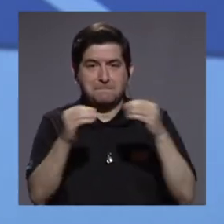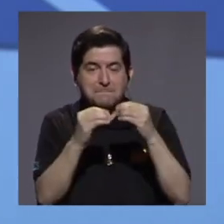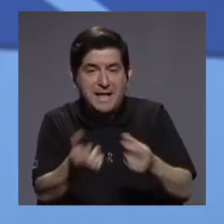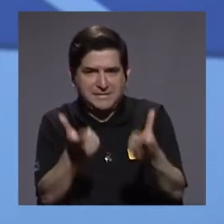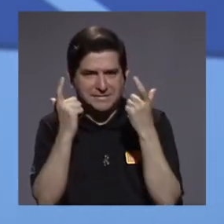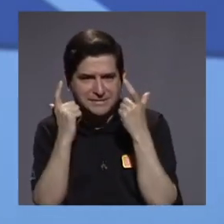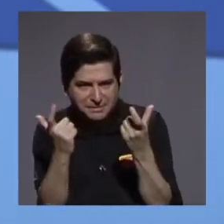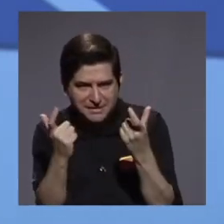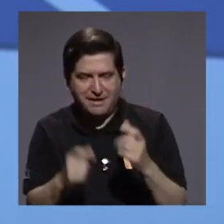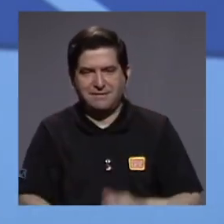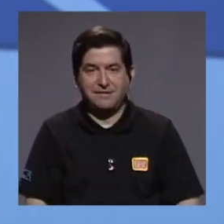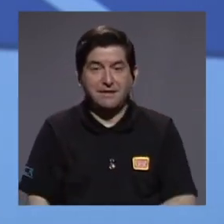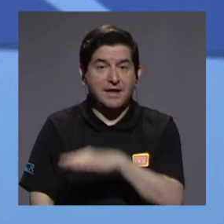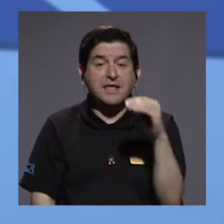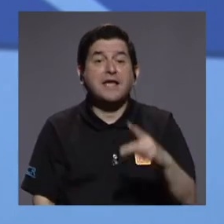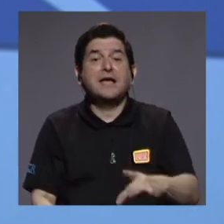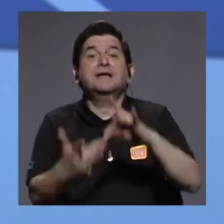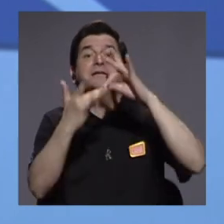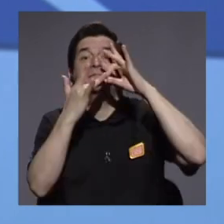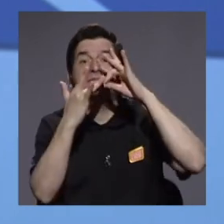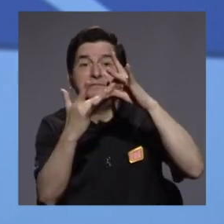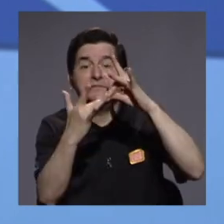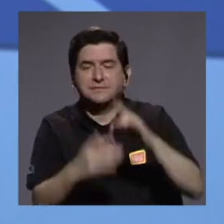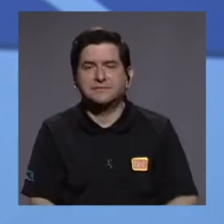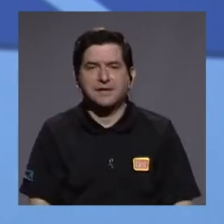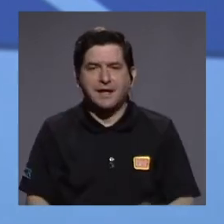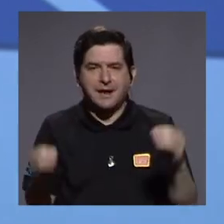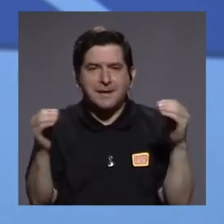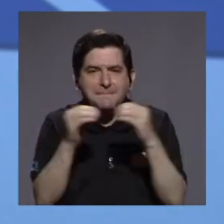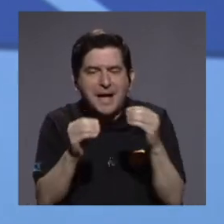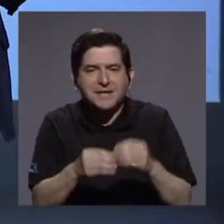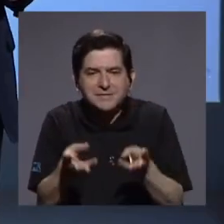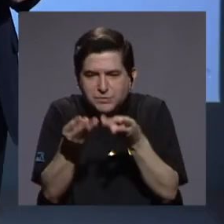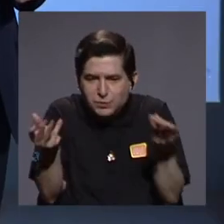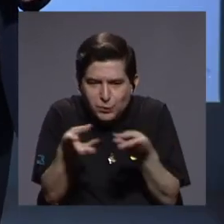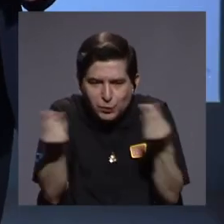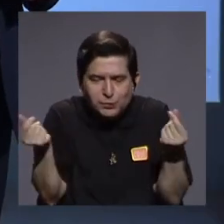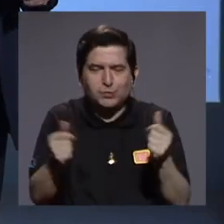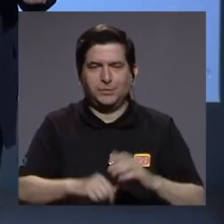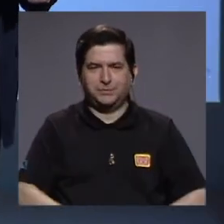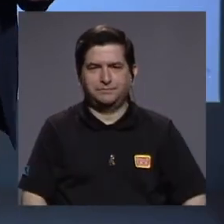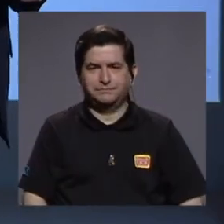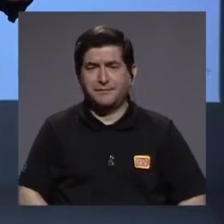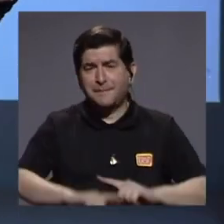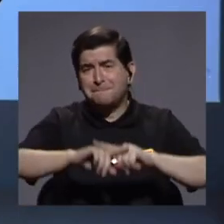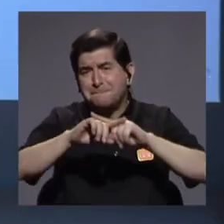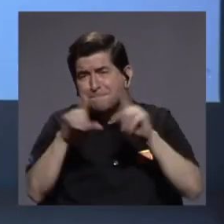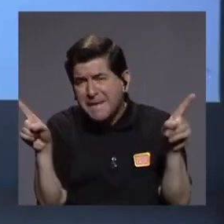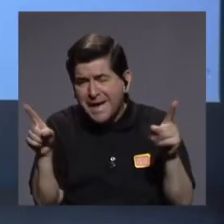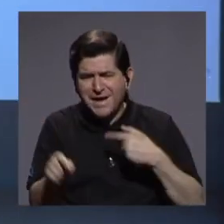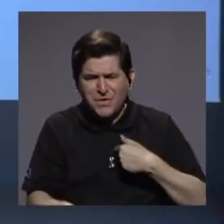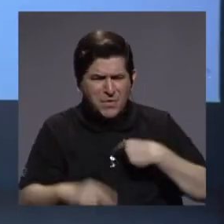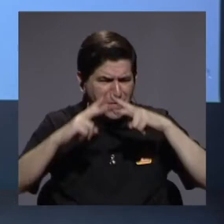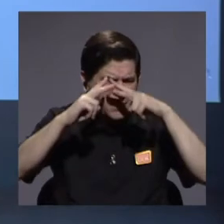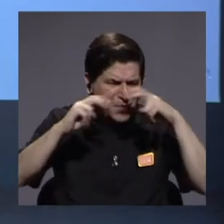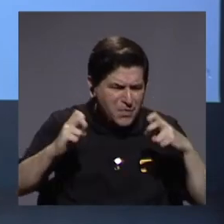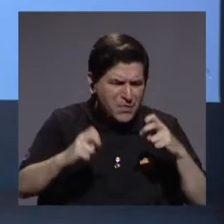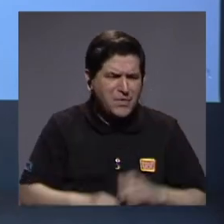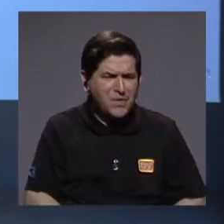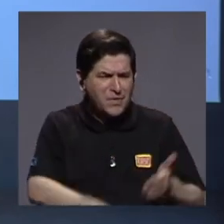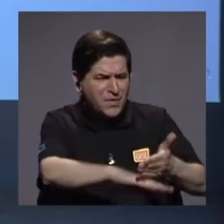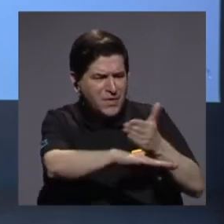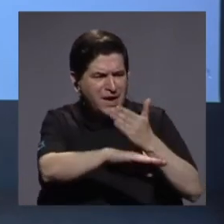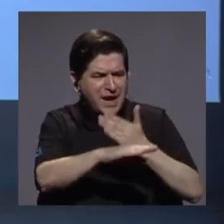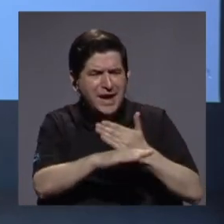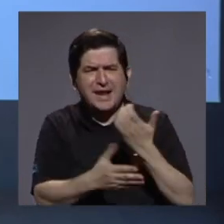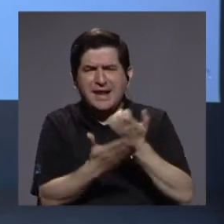capital y sobre todo mayor productividad y resulta que cuando uno analiza el crecimiento económico